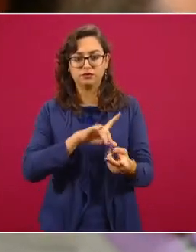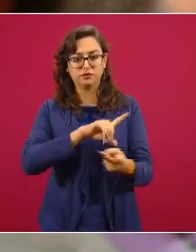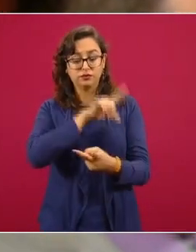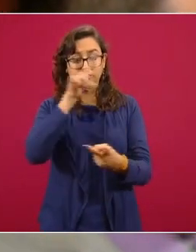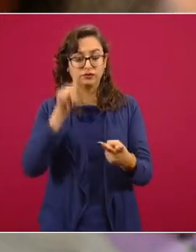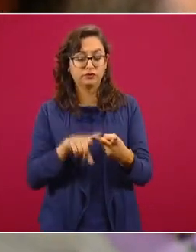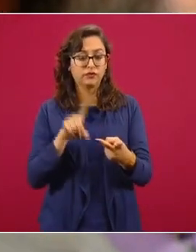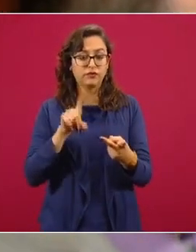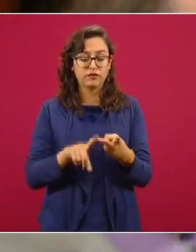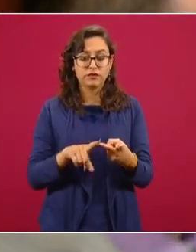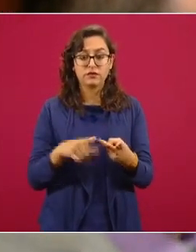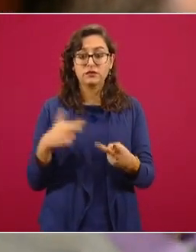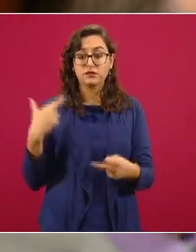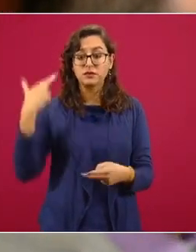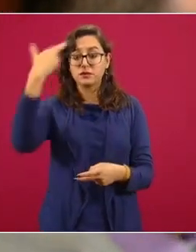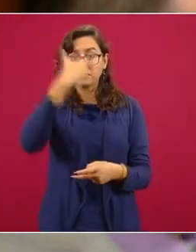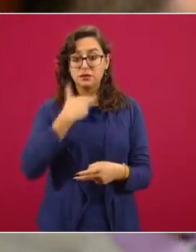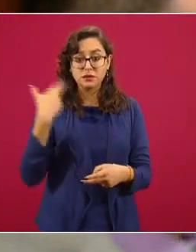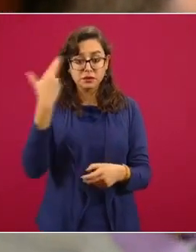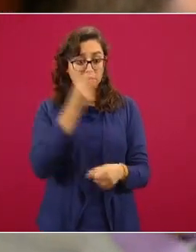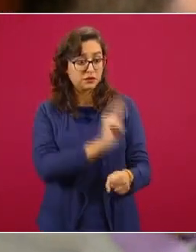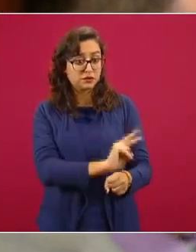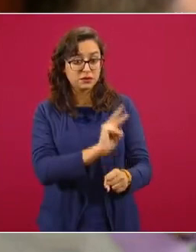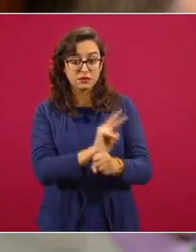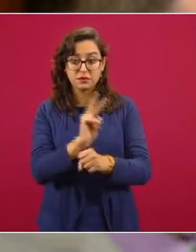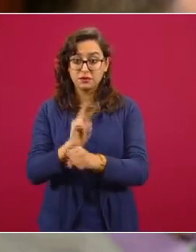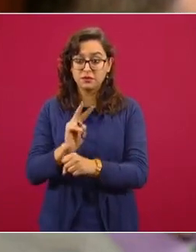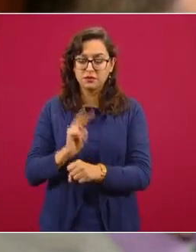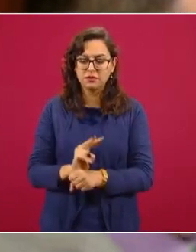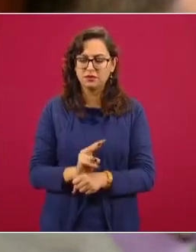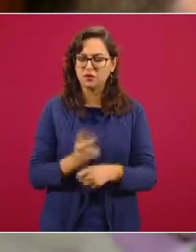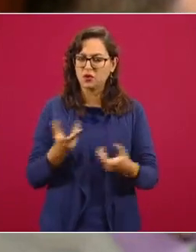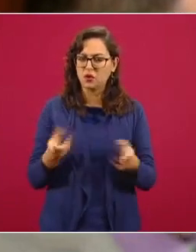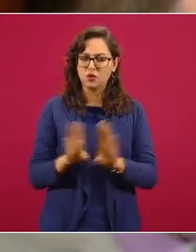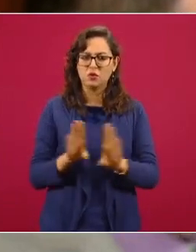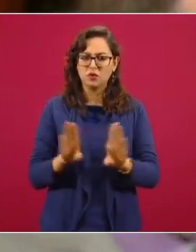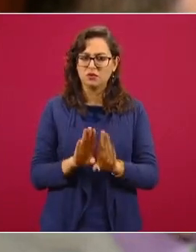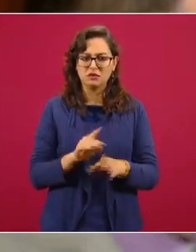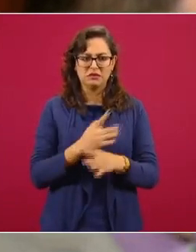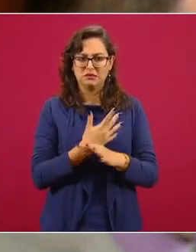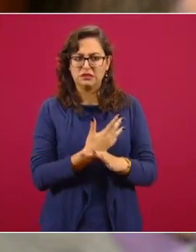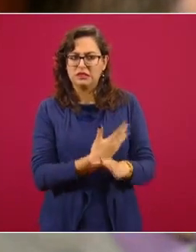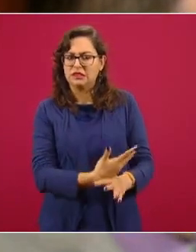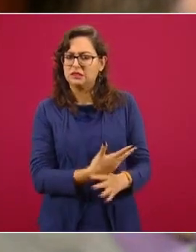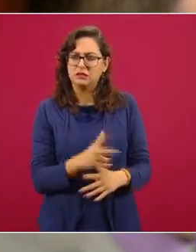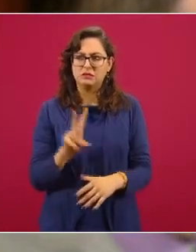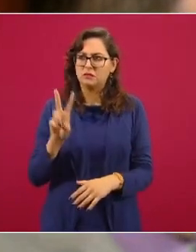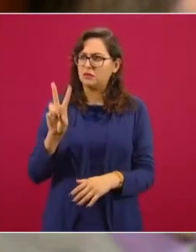revisión, en la inspección, en la fiscalización? Porque dicen que es extremadamente